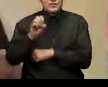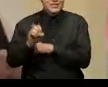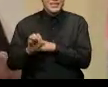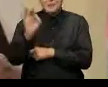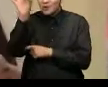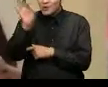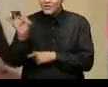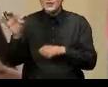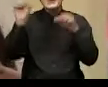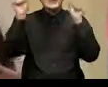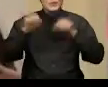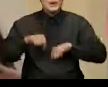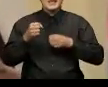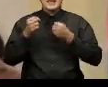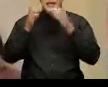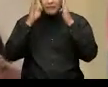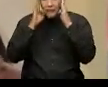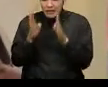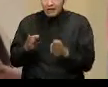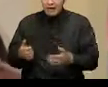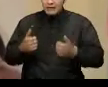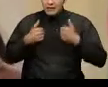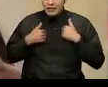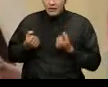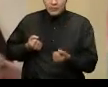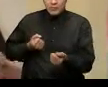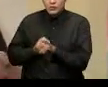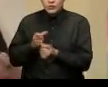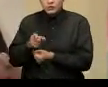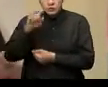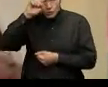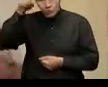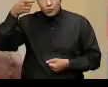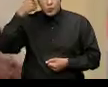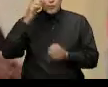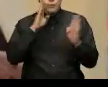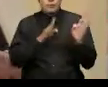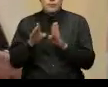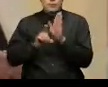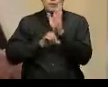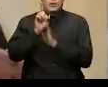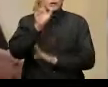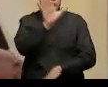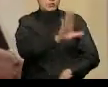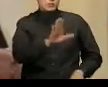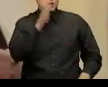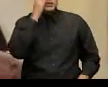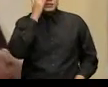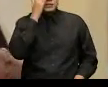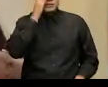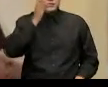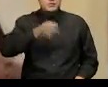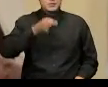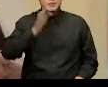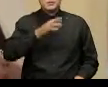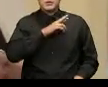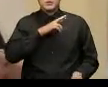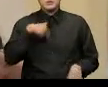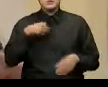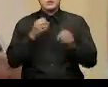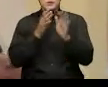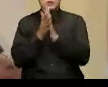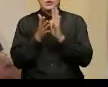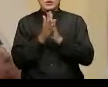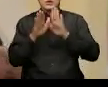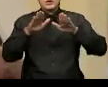diferentes obras y proyectos de inversión de nuestro gobernador y ustedes saben constituyentes que siempre les hemos informado cómo